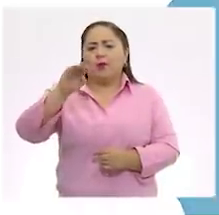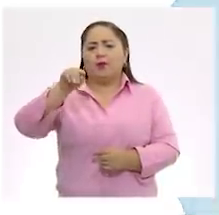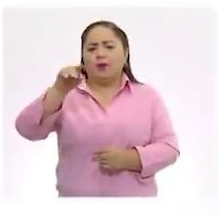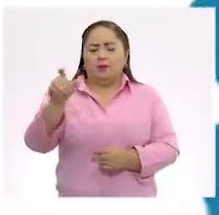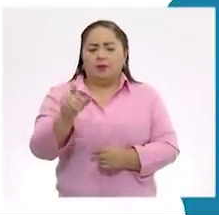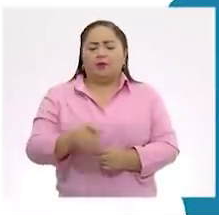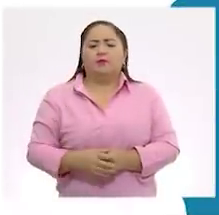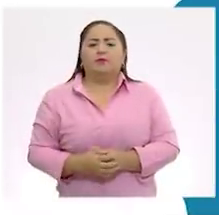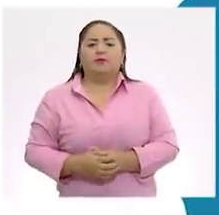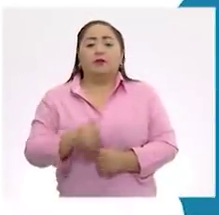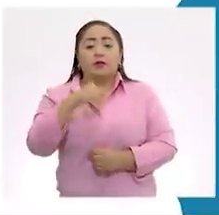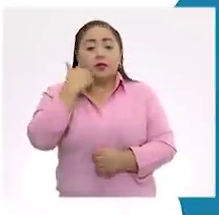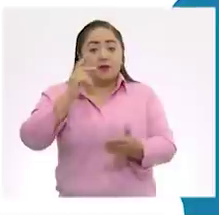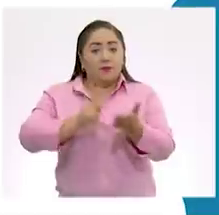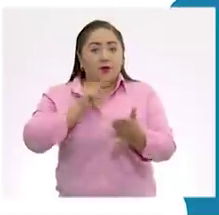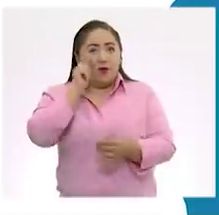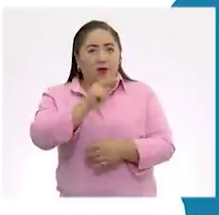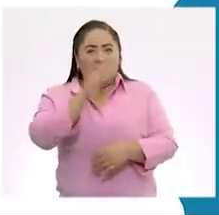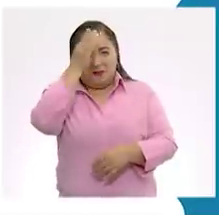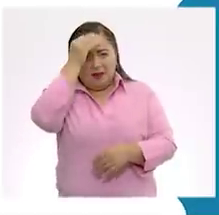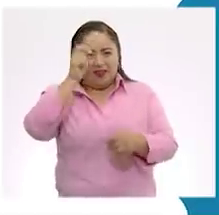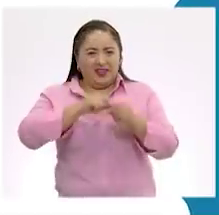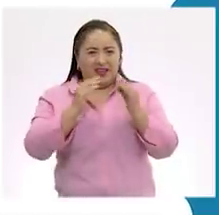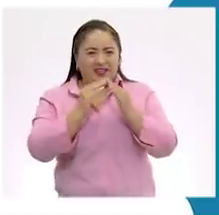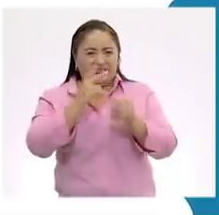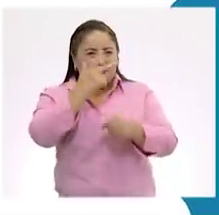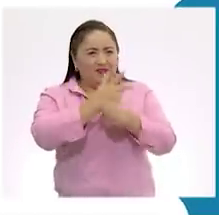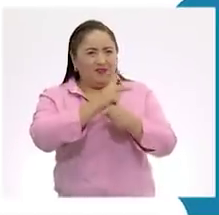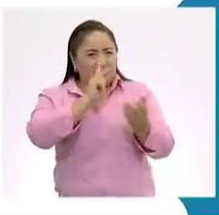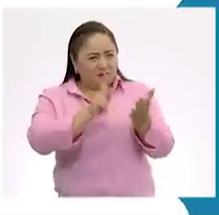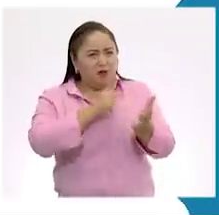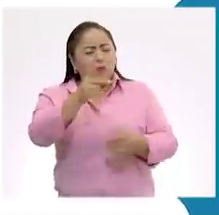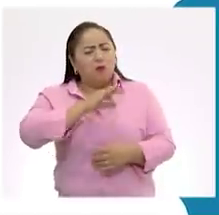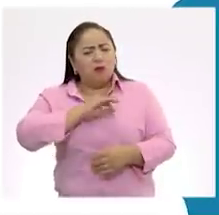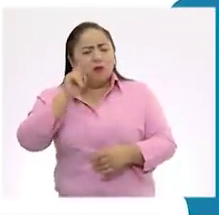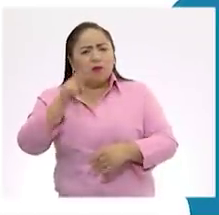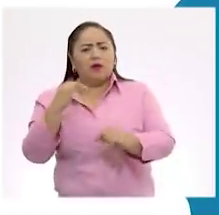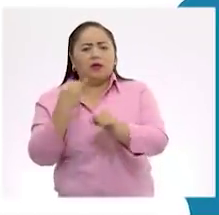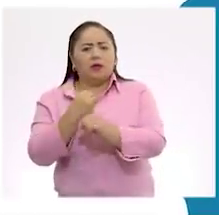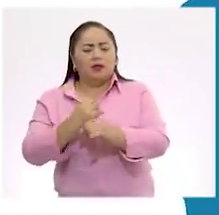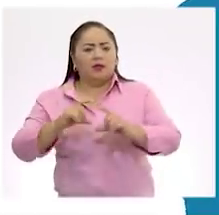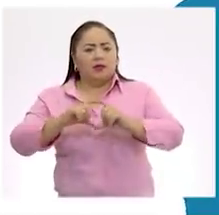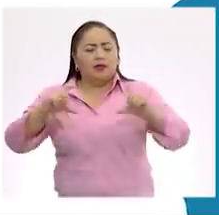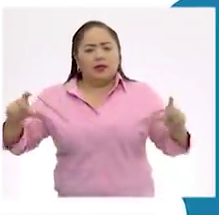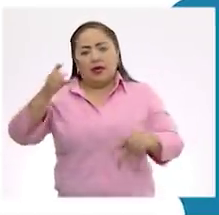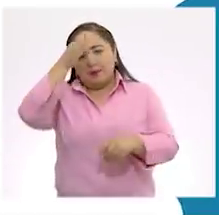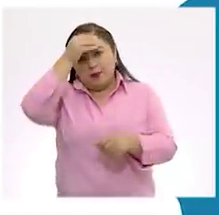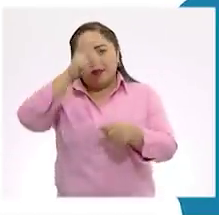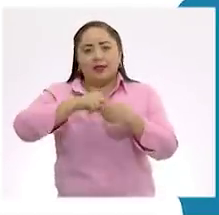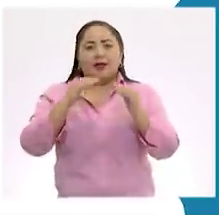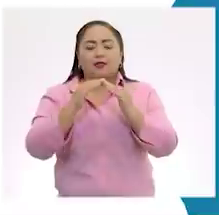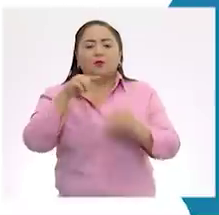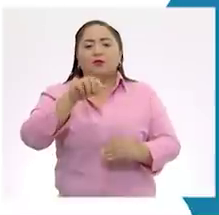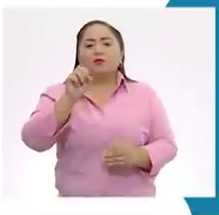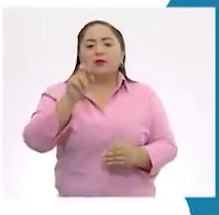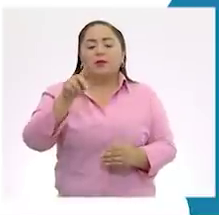conalitech.sep.gob.mx. Si quieres volver a ver los programas de Aprende en Casa, los puedes encontrar en la siguiente liga: